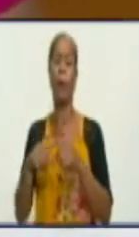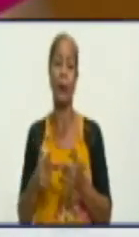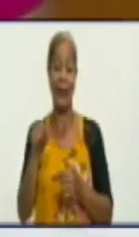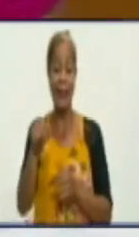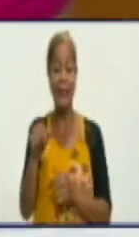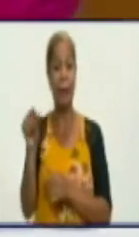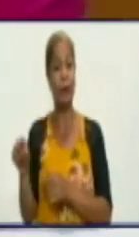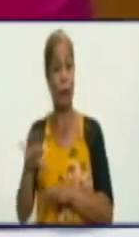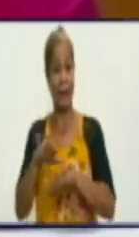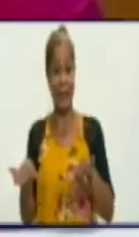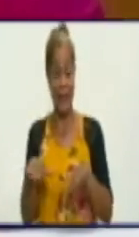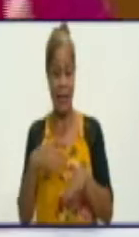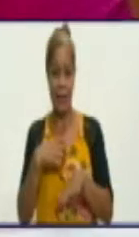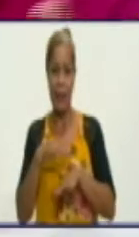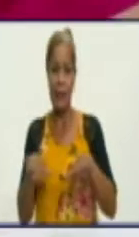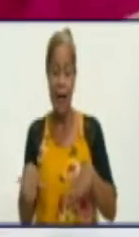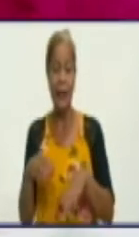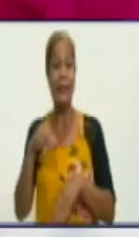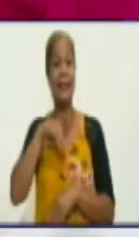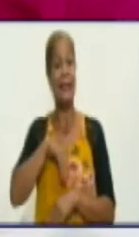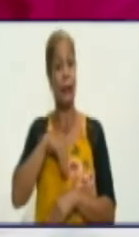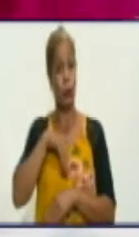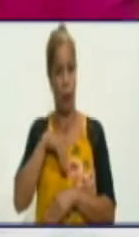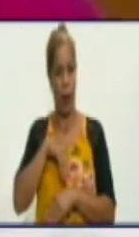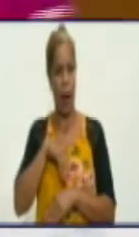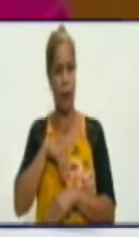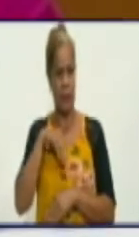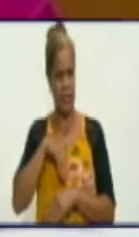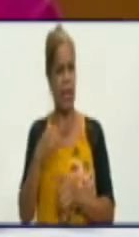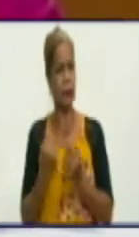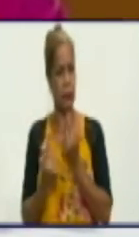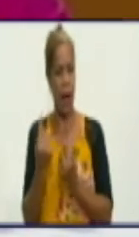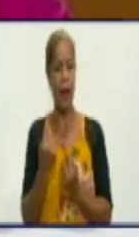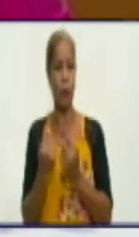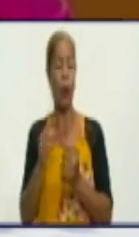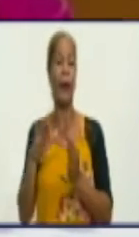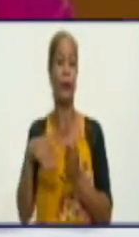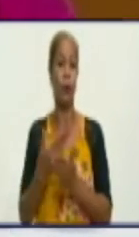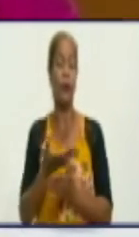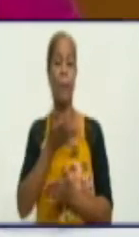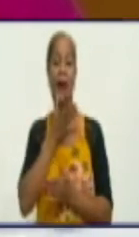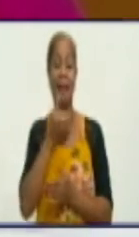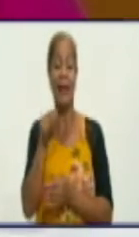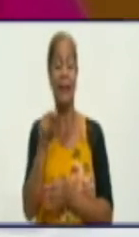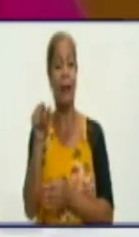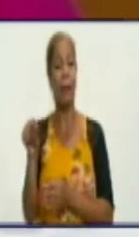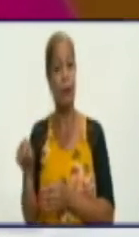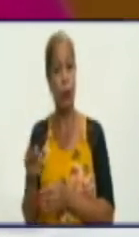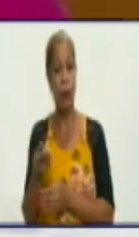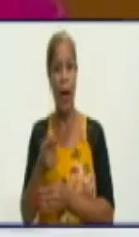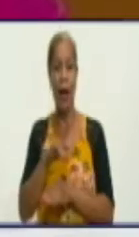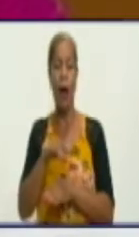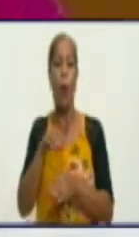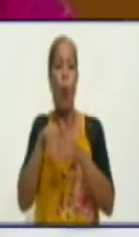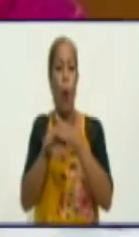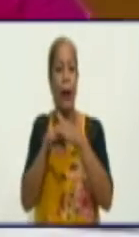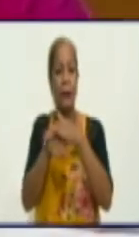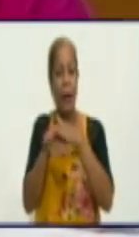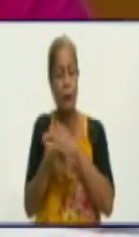ya él venía unos días atrás, ya incubando la enfermedad. Aparecen los síntomas, no todo el mundo